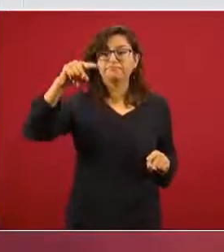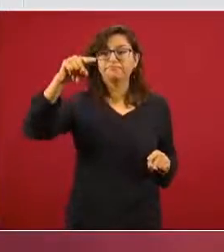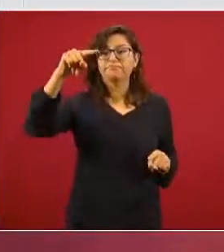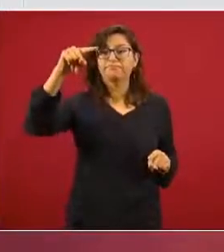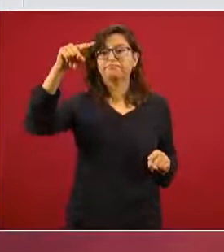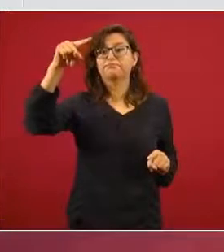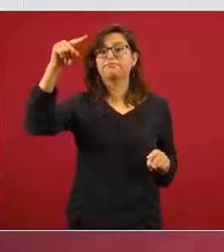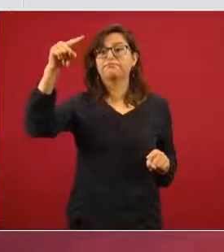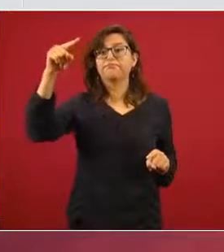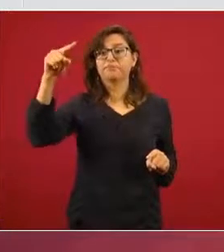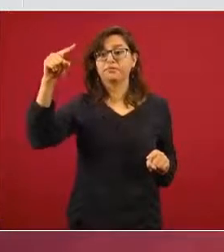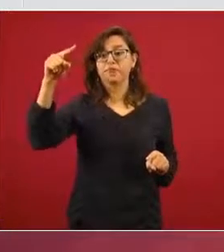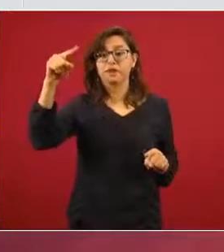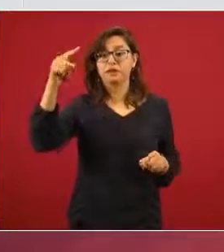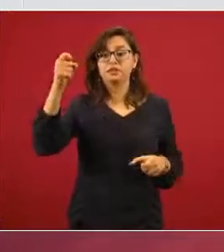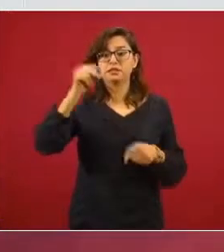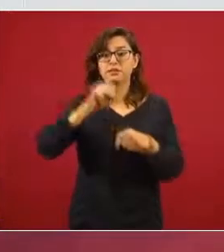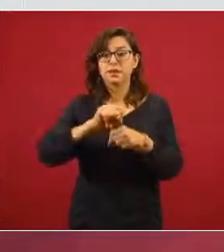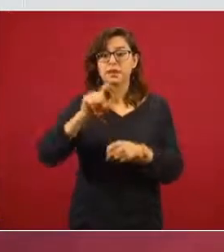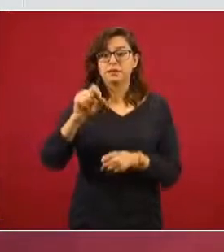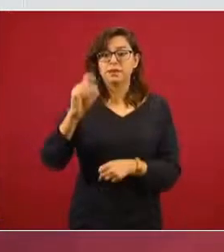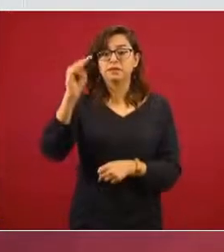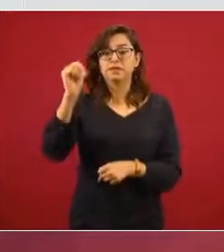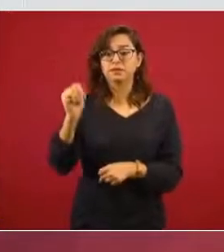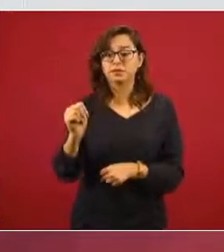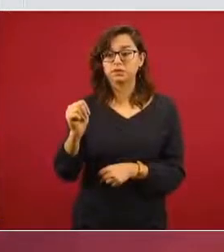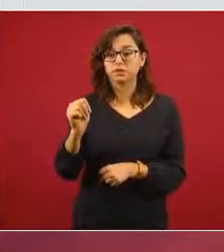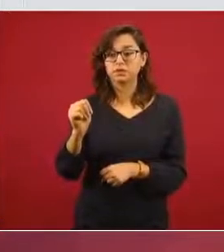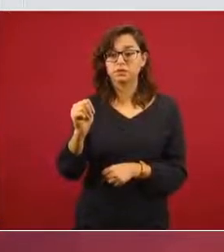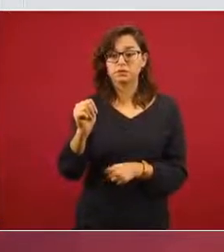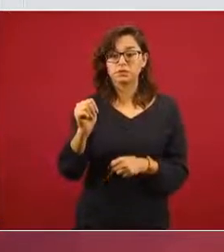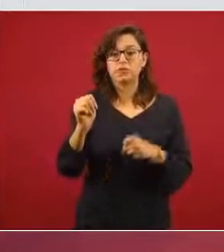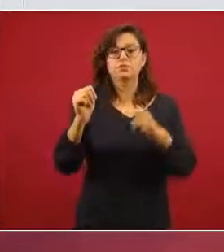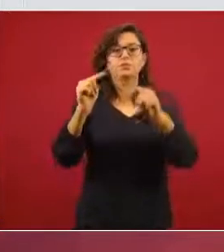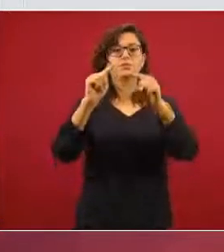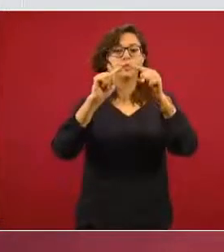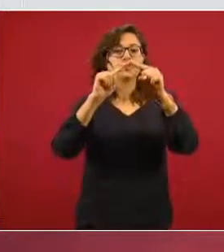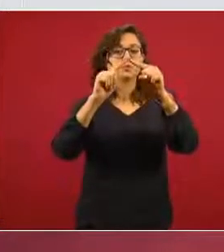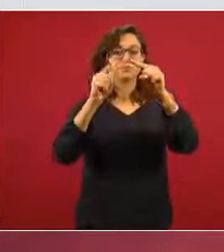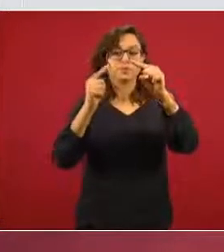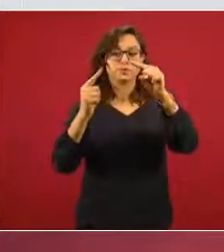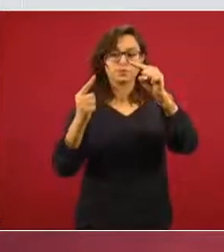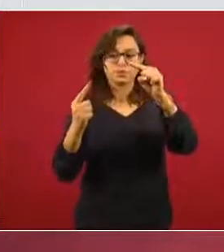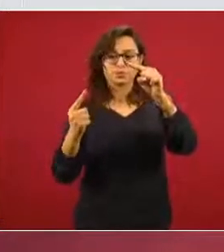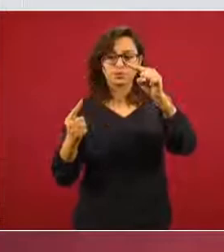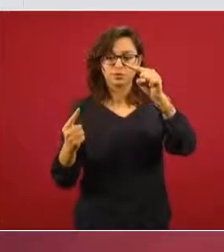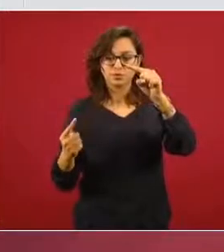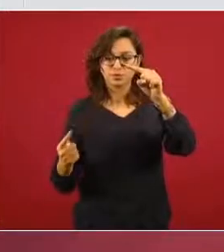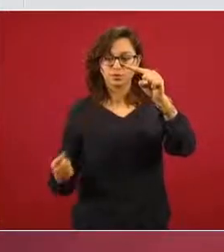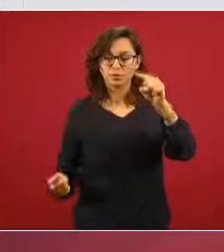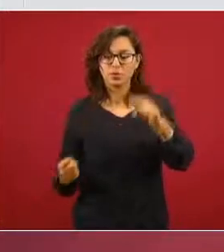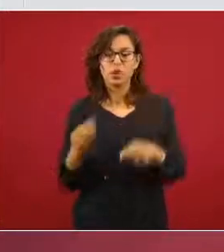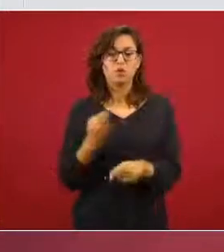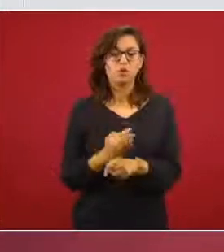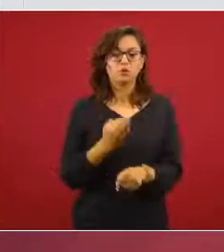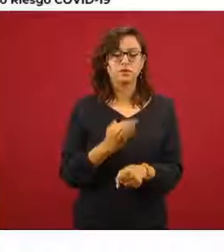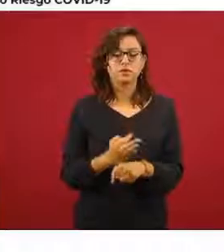llegó a un punto máximo en la semana 29, y desde entonces ya desciende, está en color